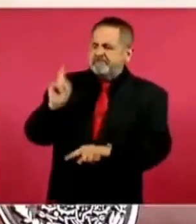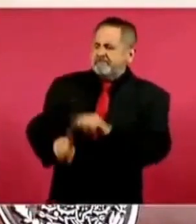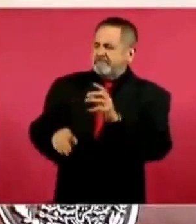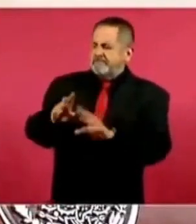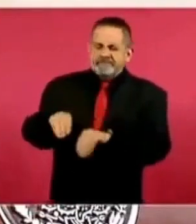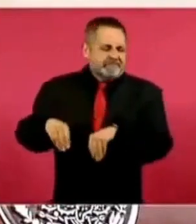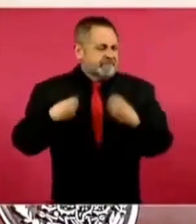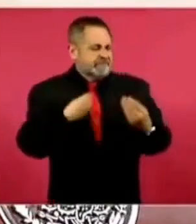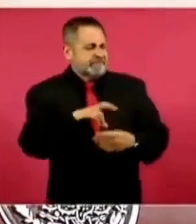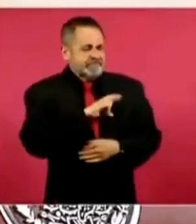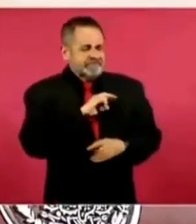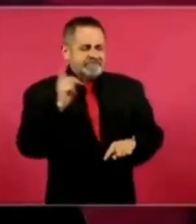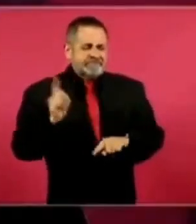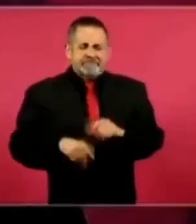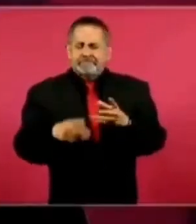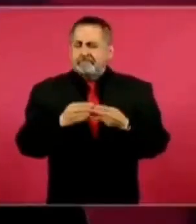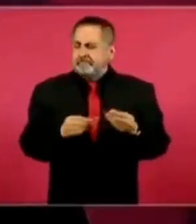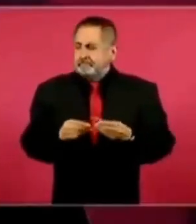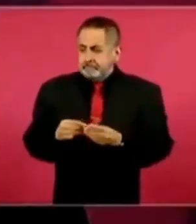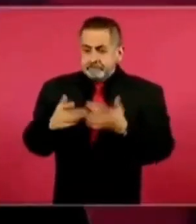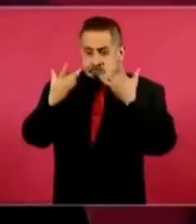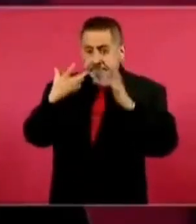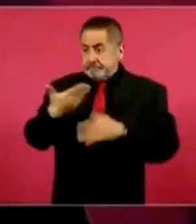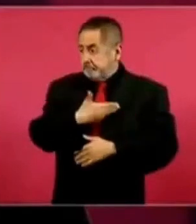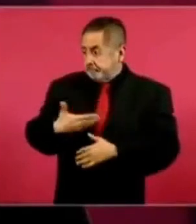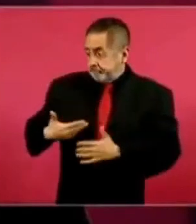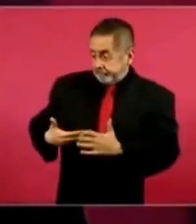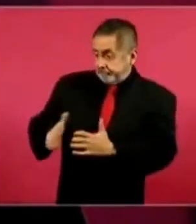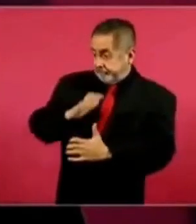de asesor a la empresa